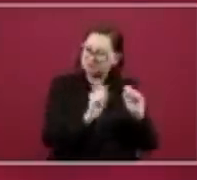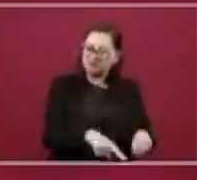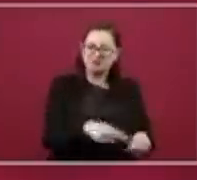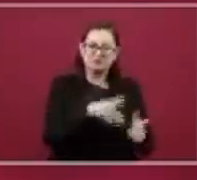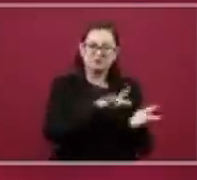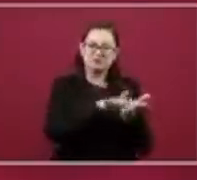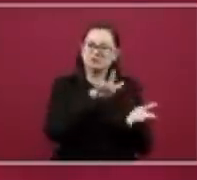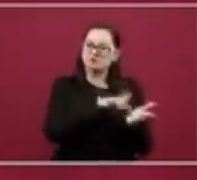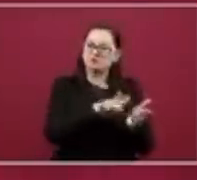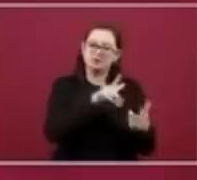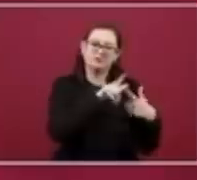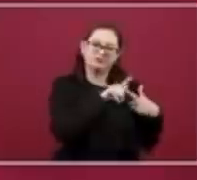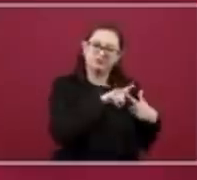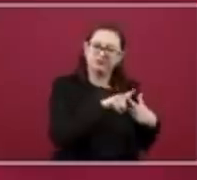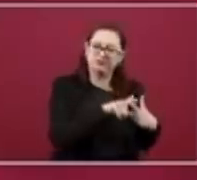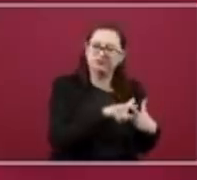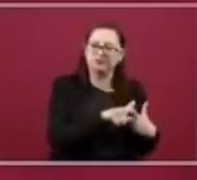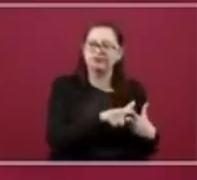al régimen